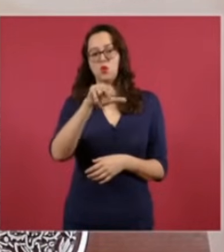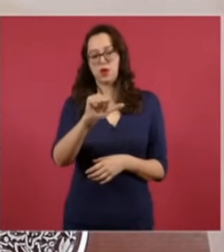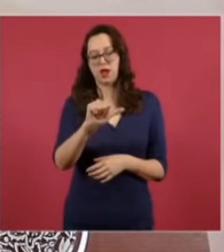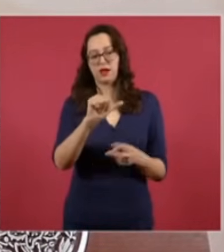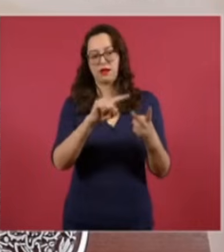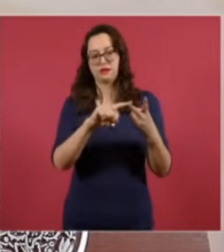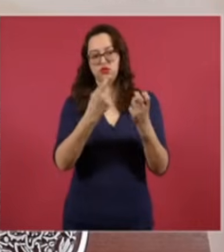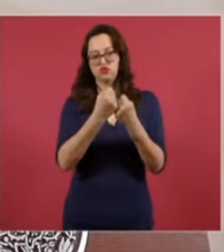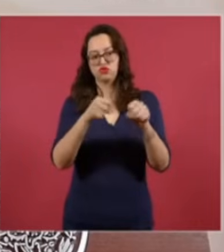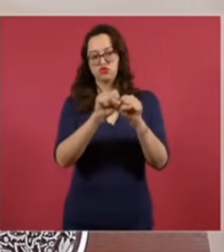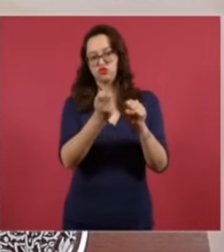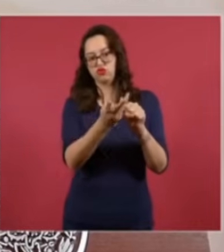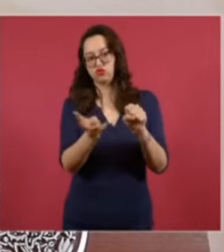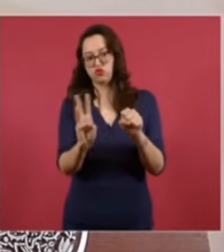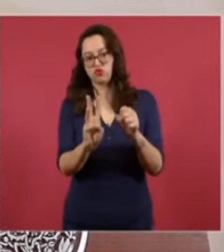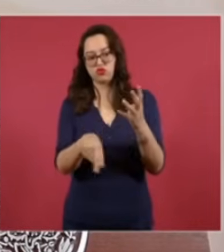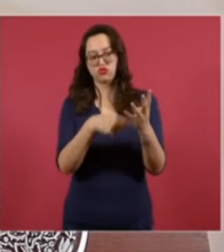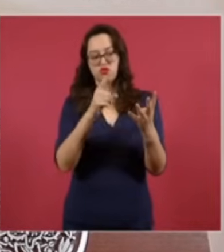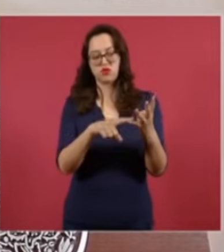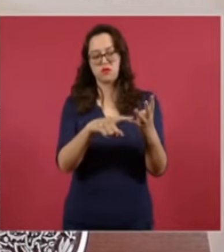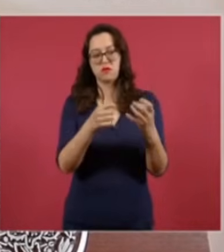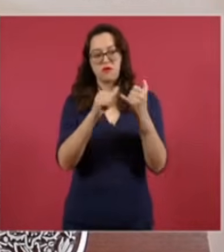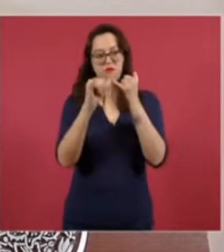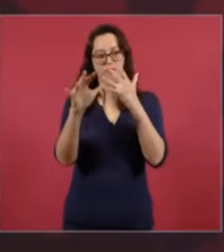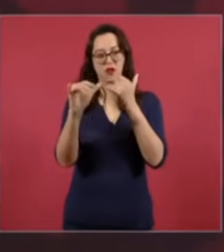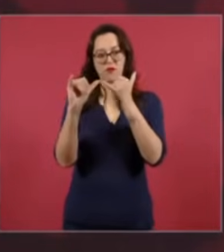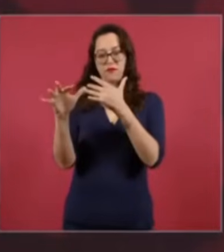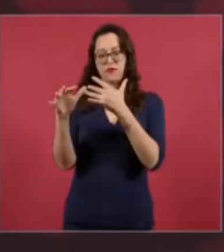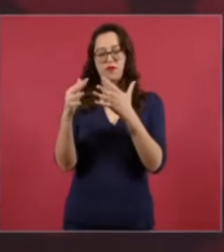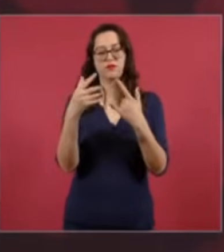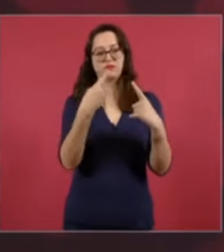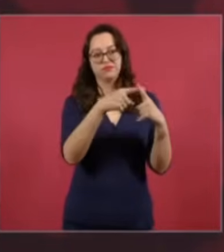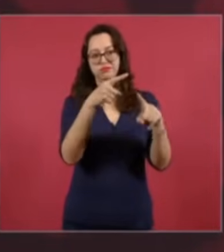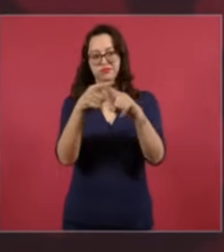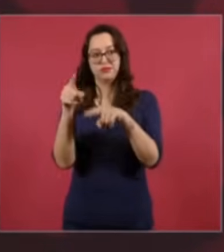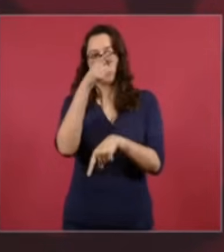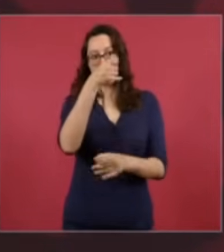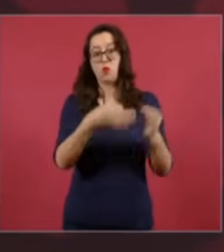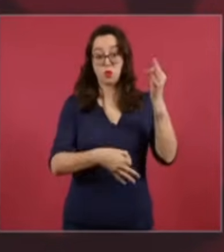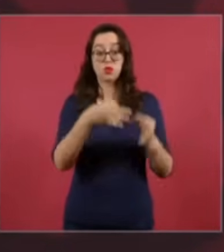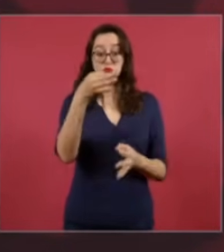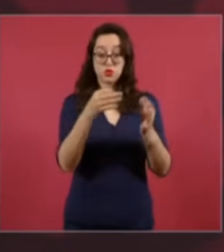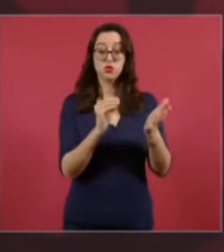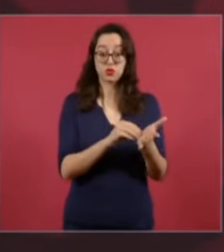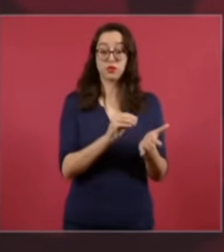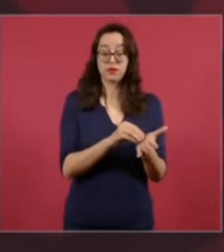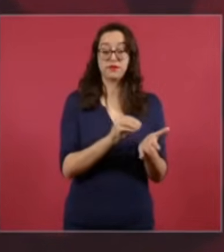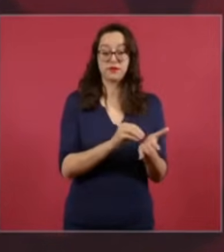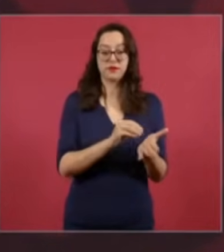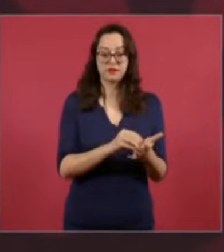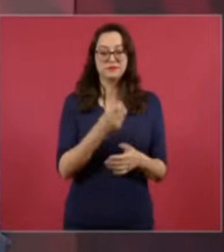una posible defraudación al gobierno de México, al pueblo de México,